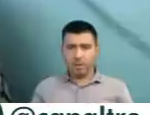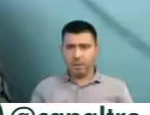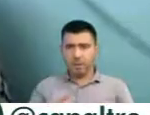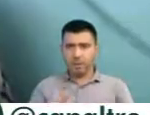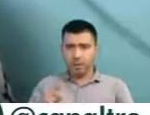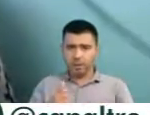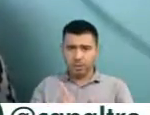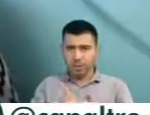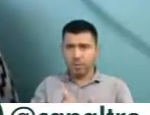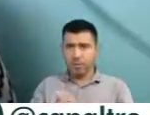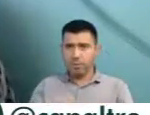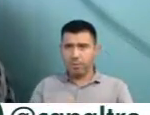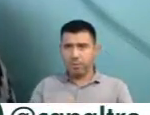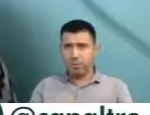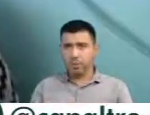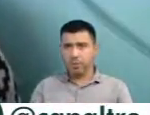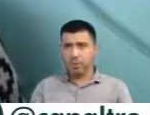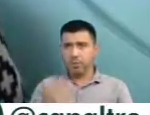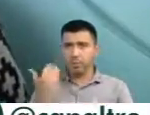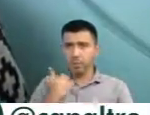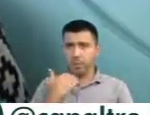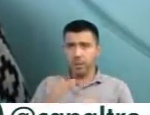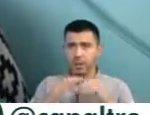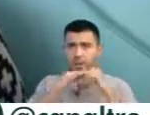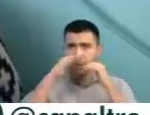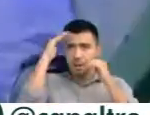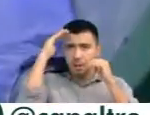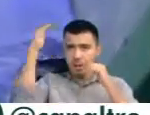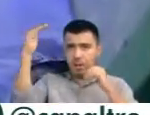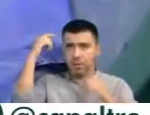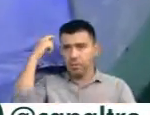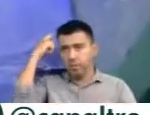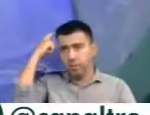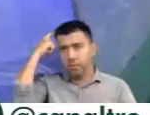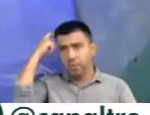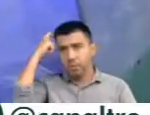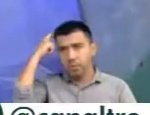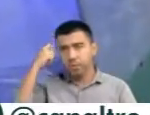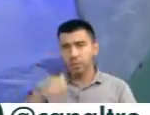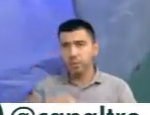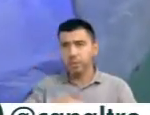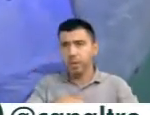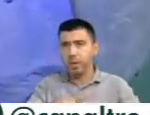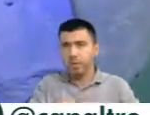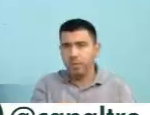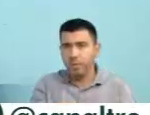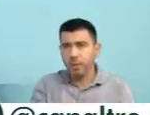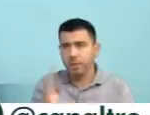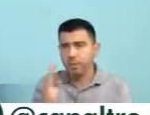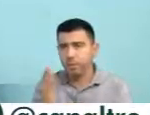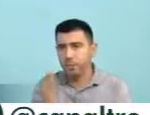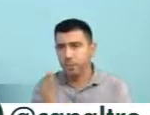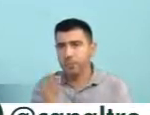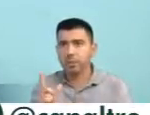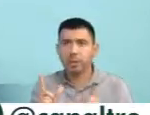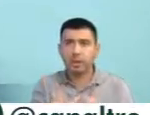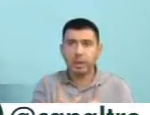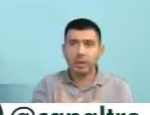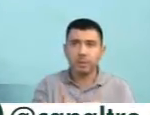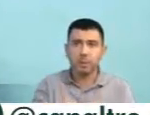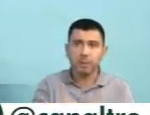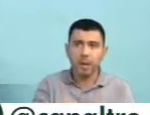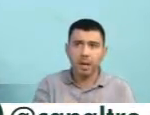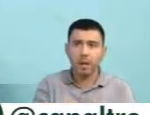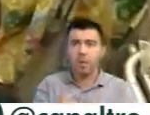que se me año parte del techo el baño lavamanos en un televisor un computador